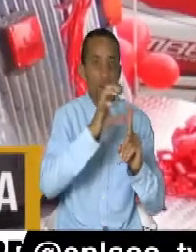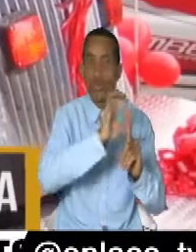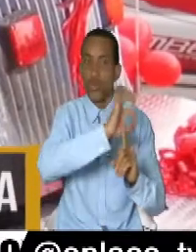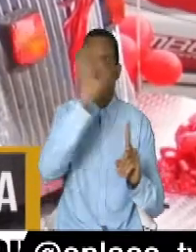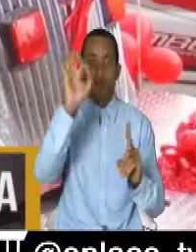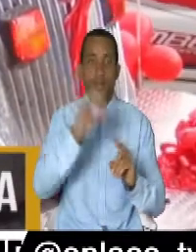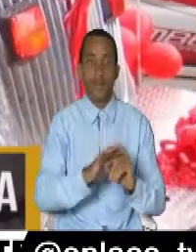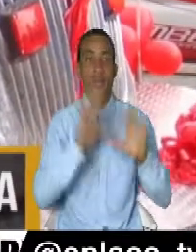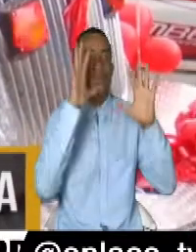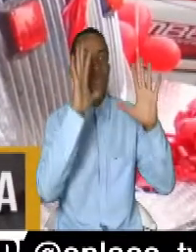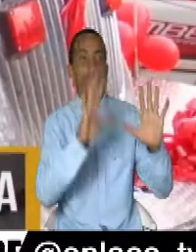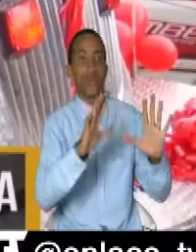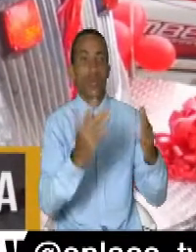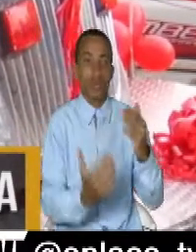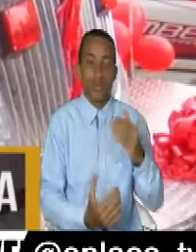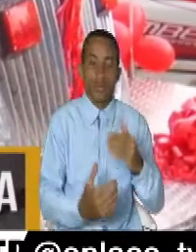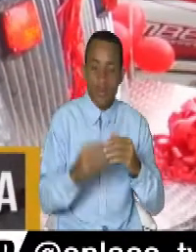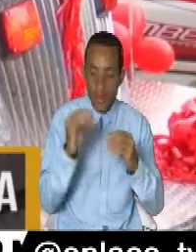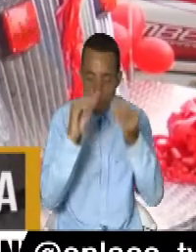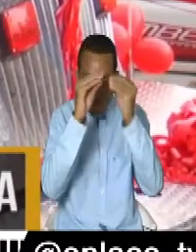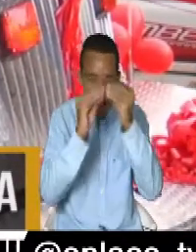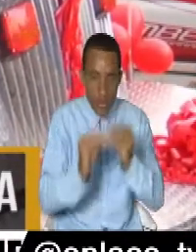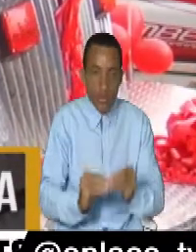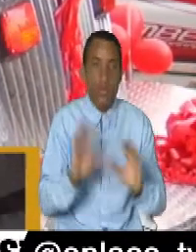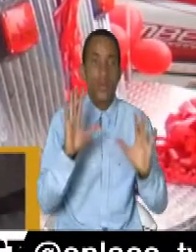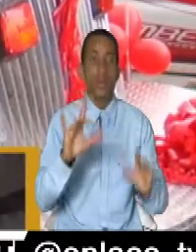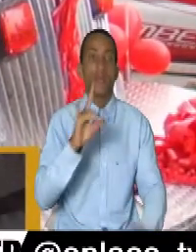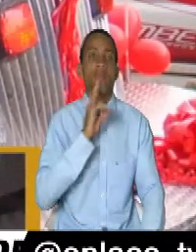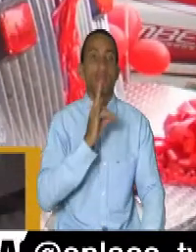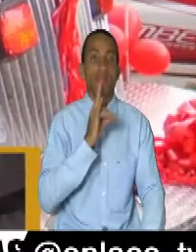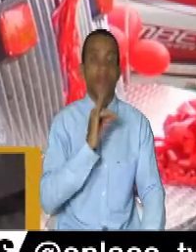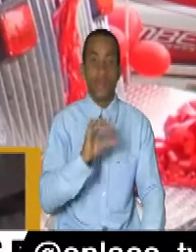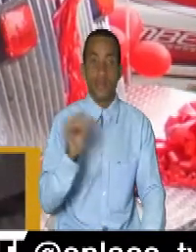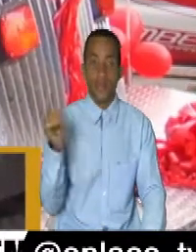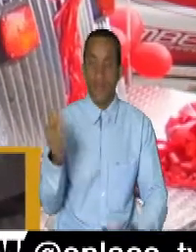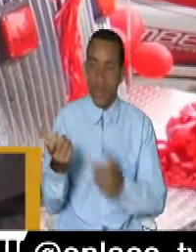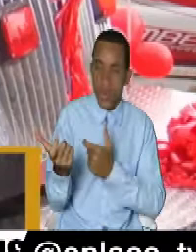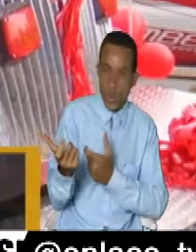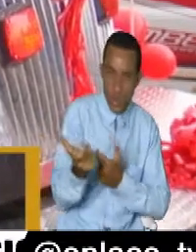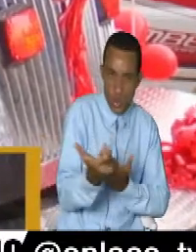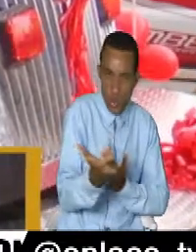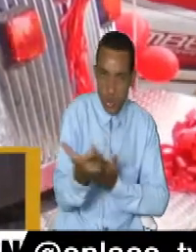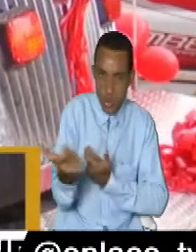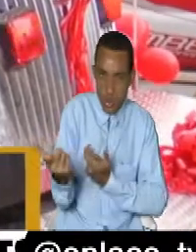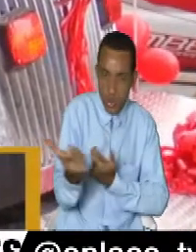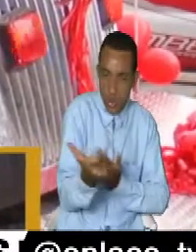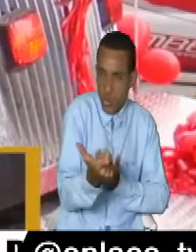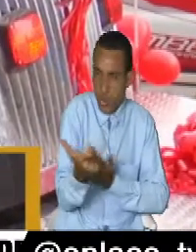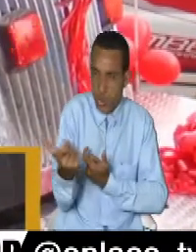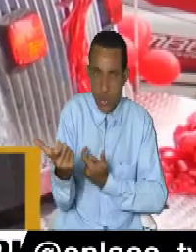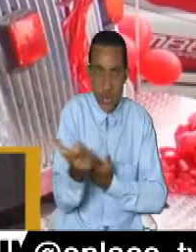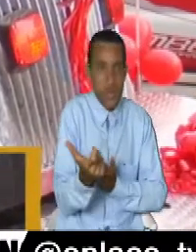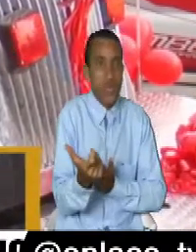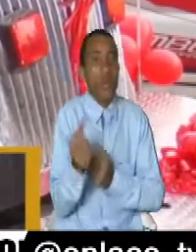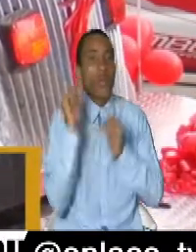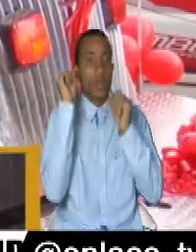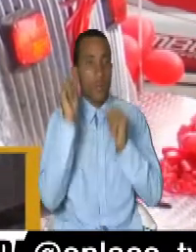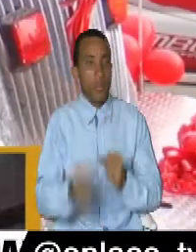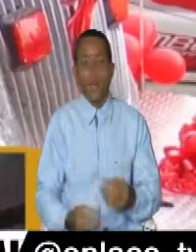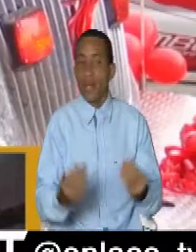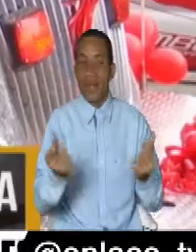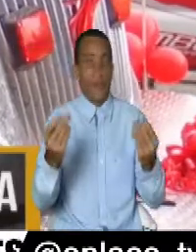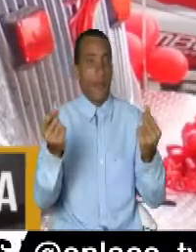americana. Tiene también una descarga de 6 pulgadas en la parte de atrás que nos va a servir, como ella lo indica, para descargar más